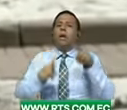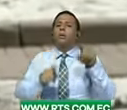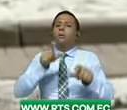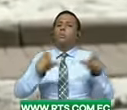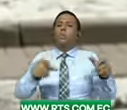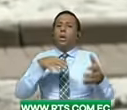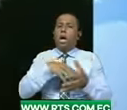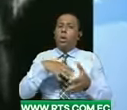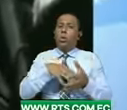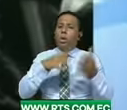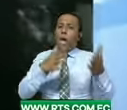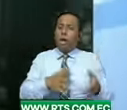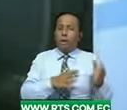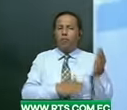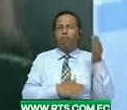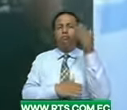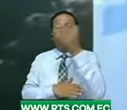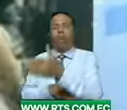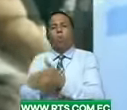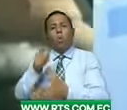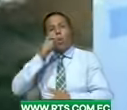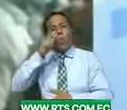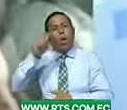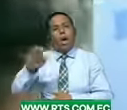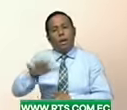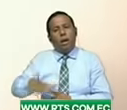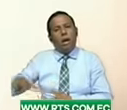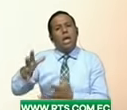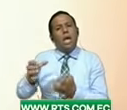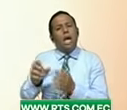de una profesión que les permita mejores días de vida.